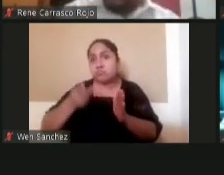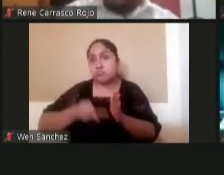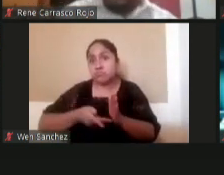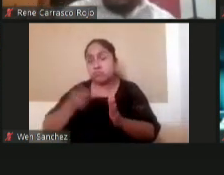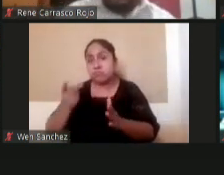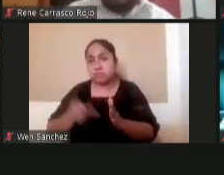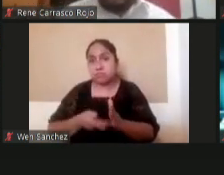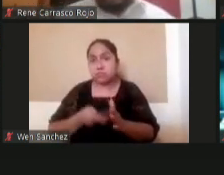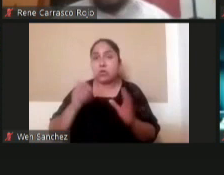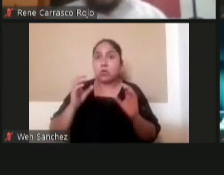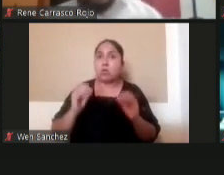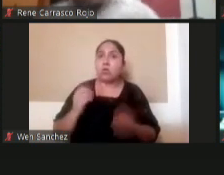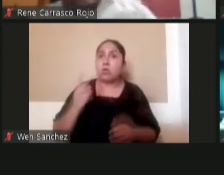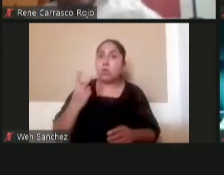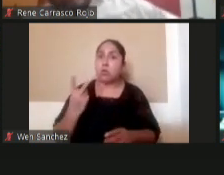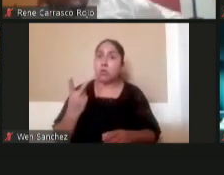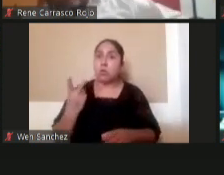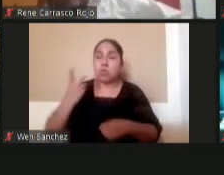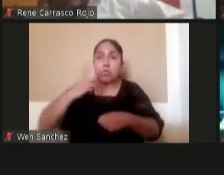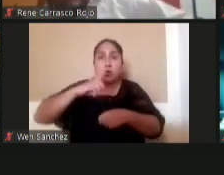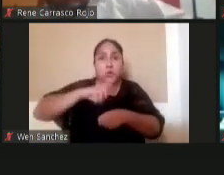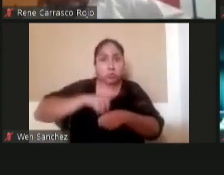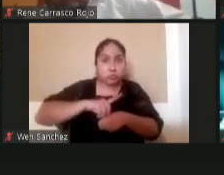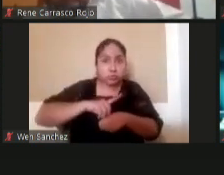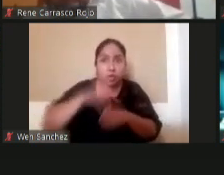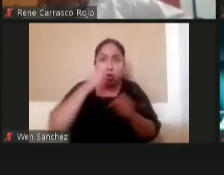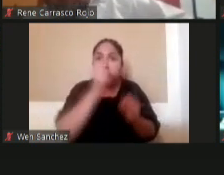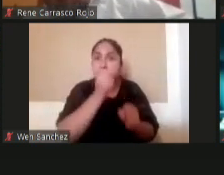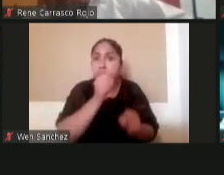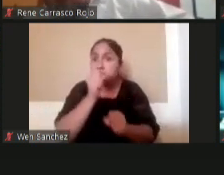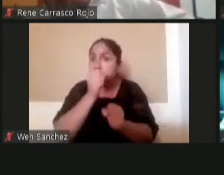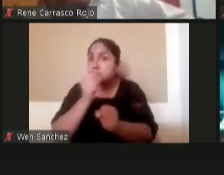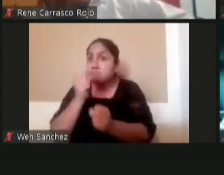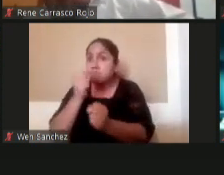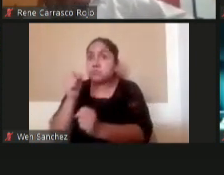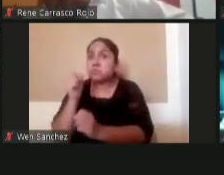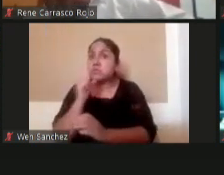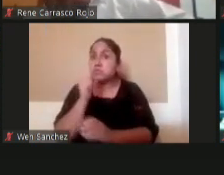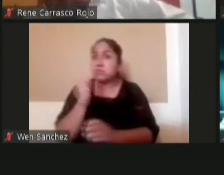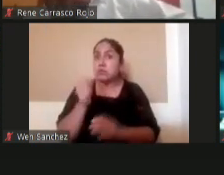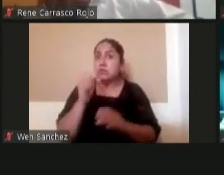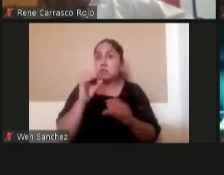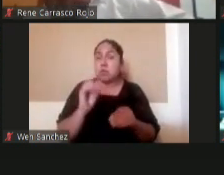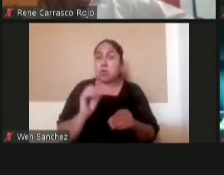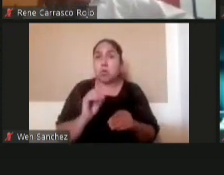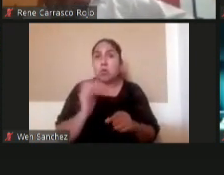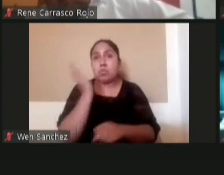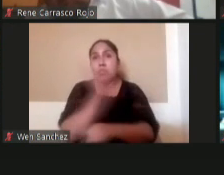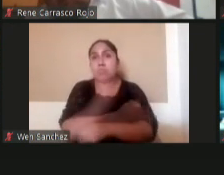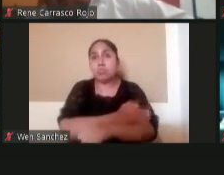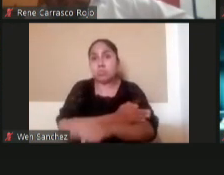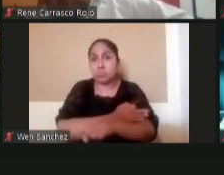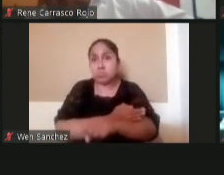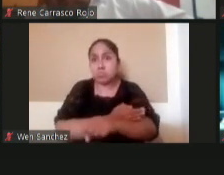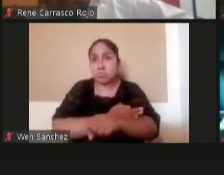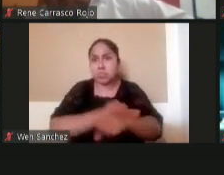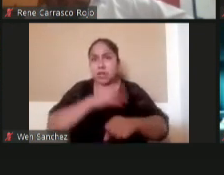barrido mecánico o manual, recolección o traslado de desechos sólidos al relleno sanitario